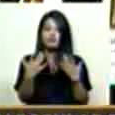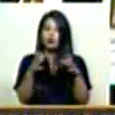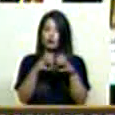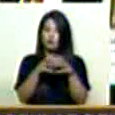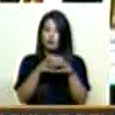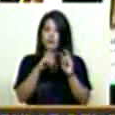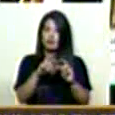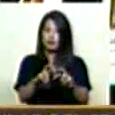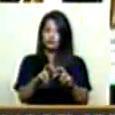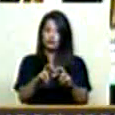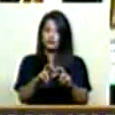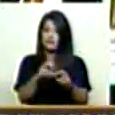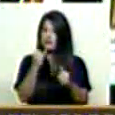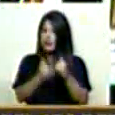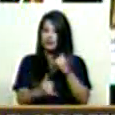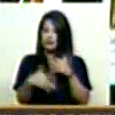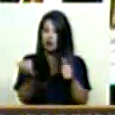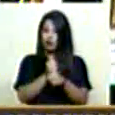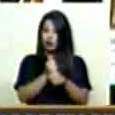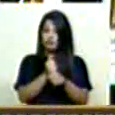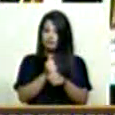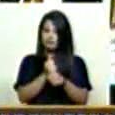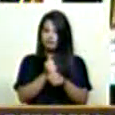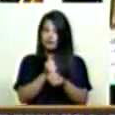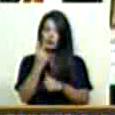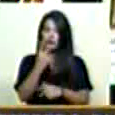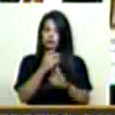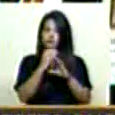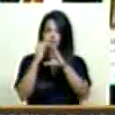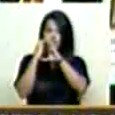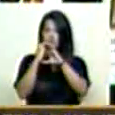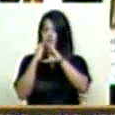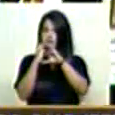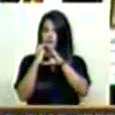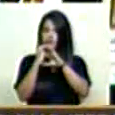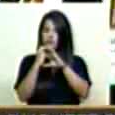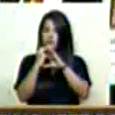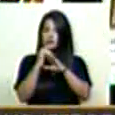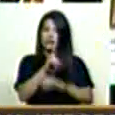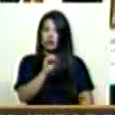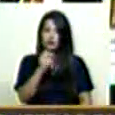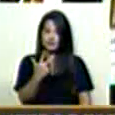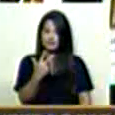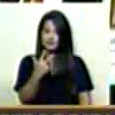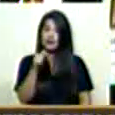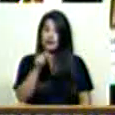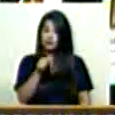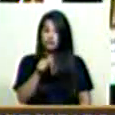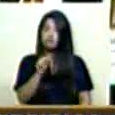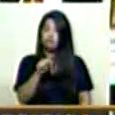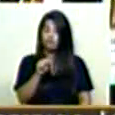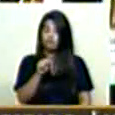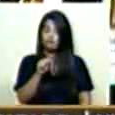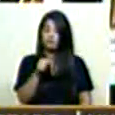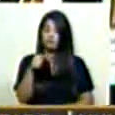inteligencia se le encontró en su residencia dos fusiles ak-103 que formaban parte del lote